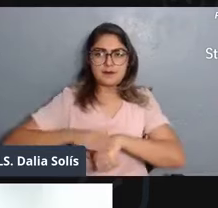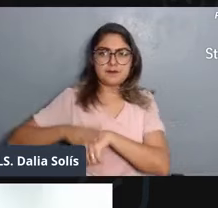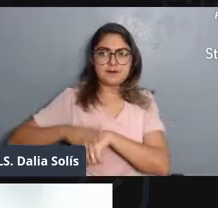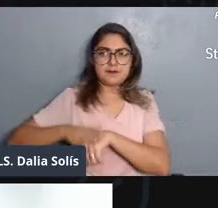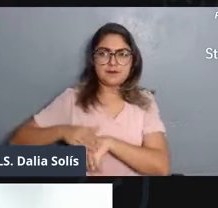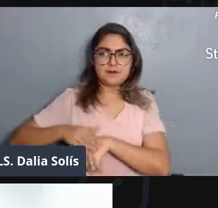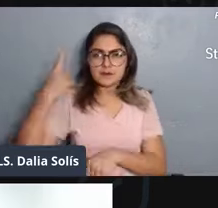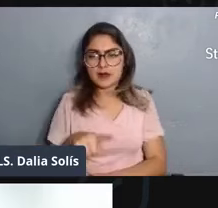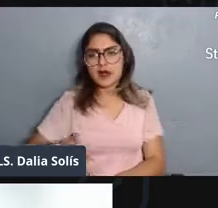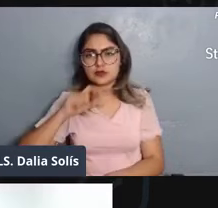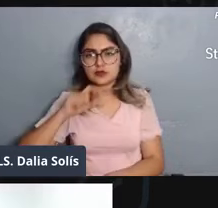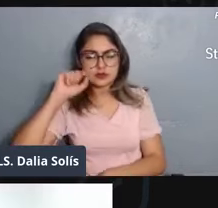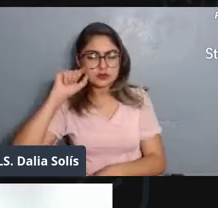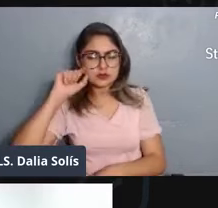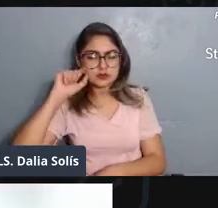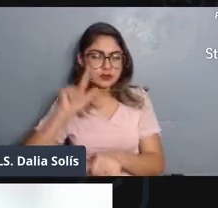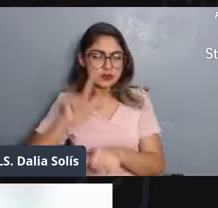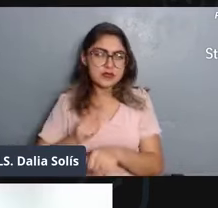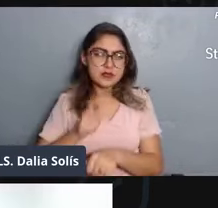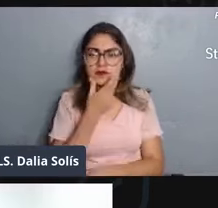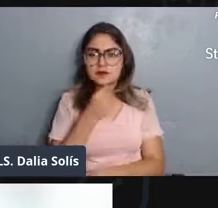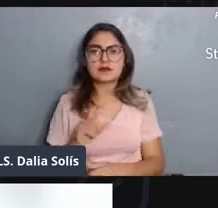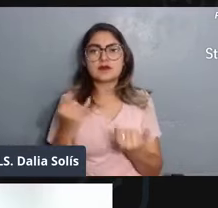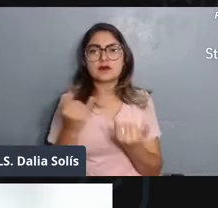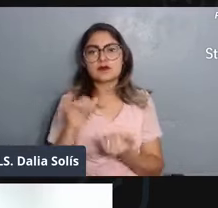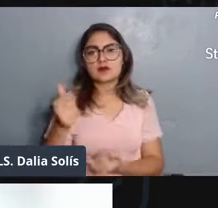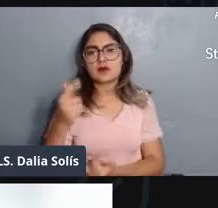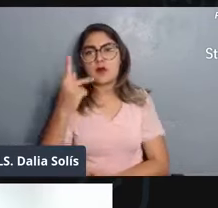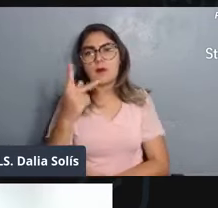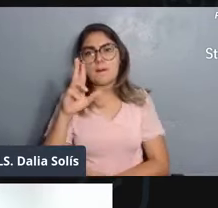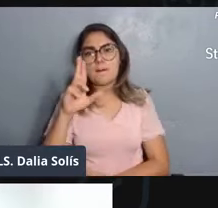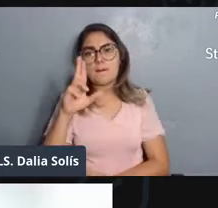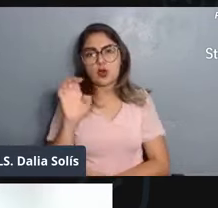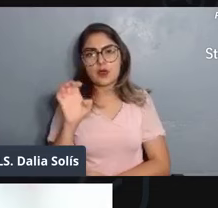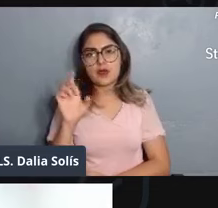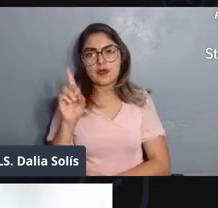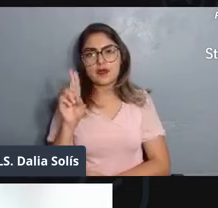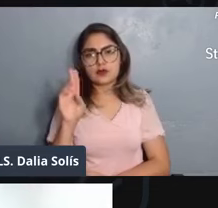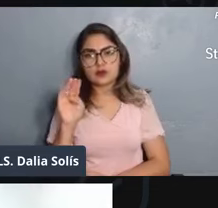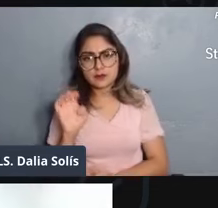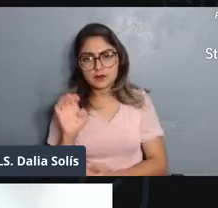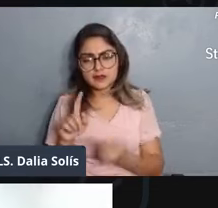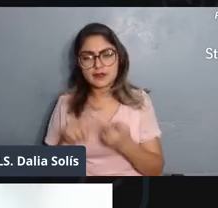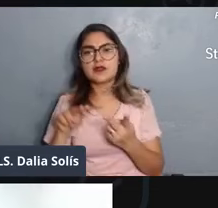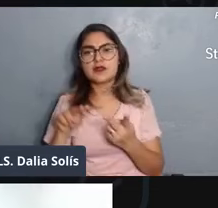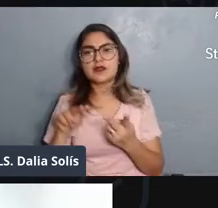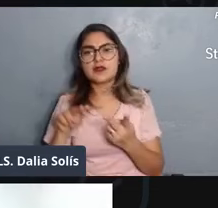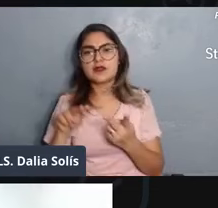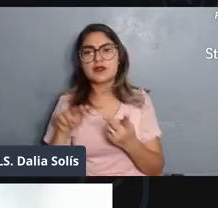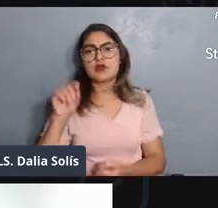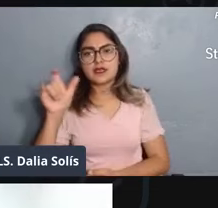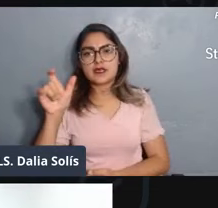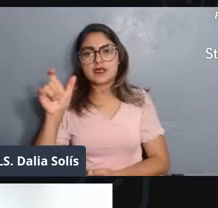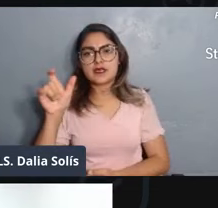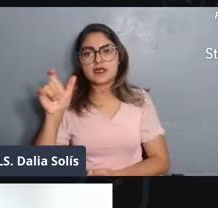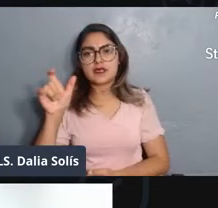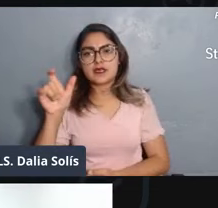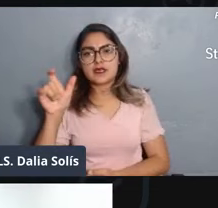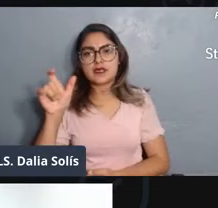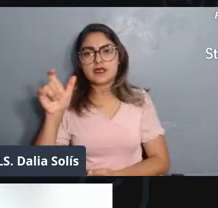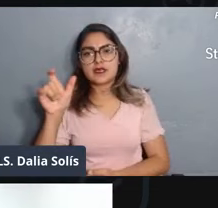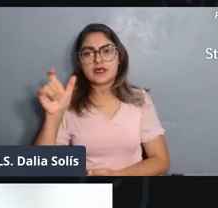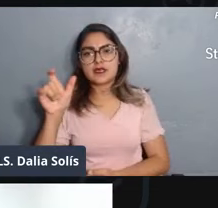Proedumed y NotiExpos y congresos también por el tema de abuso sexual, Día Internacional